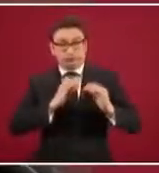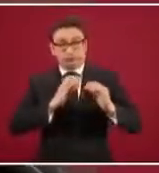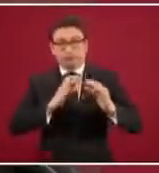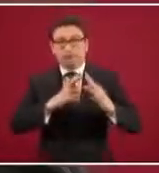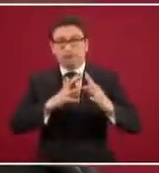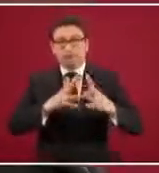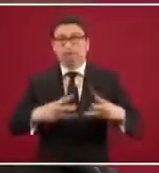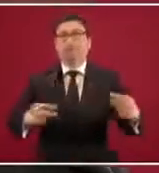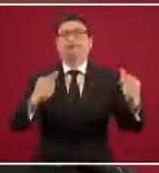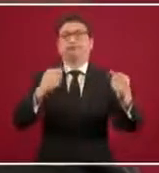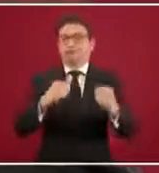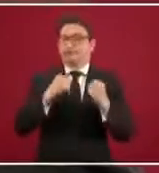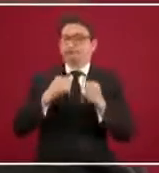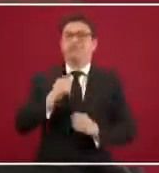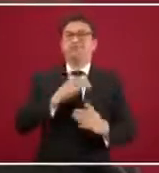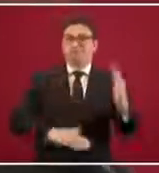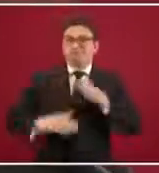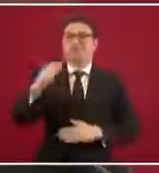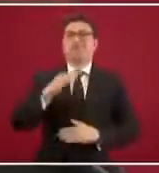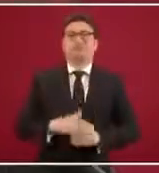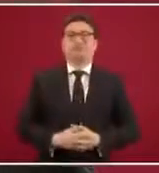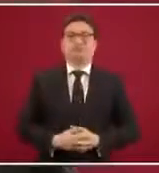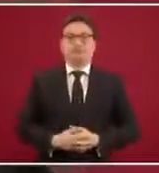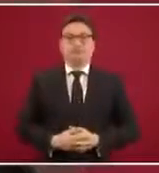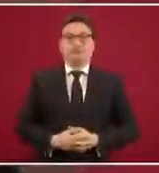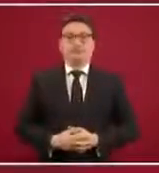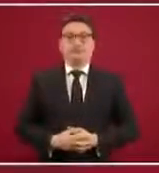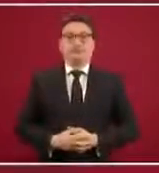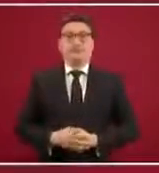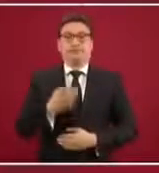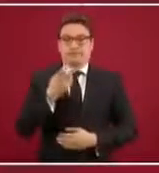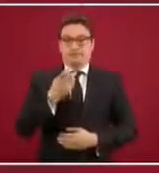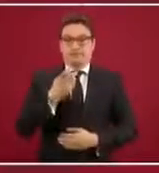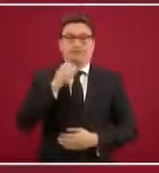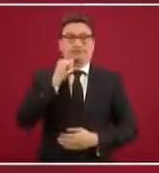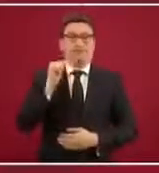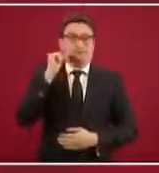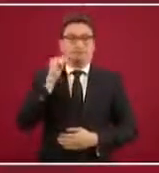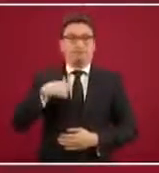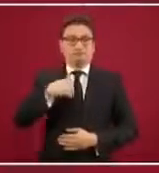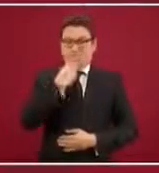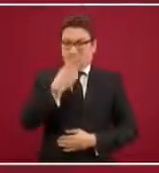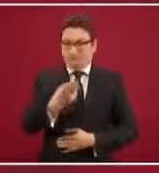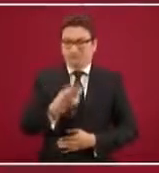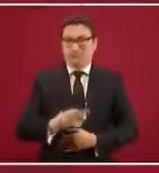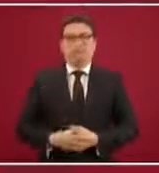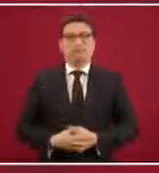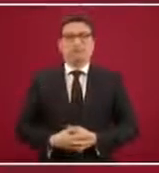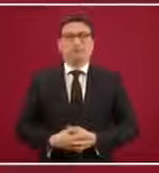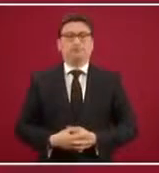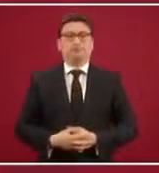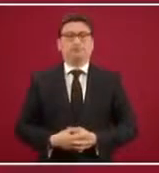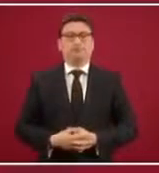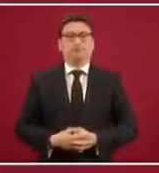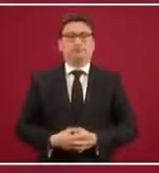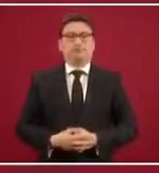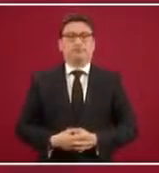a lograr. Eso fue lo que sostuve ayer, a pesar de